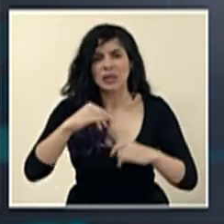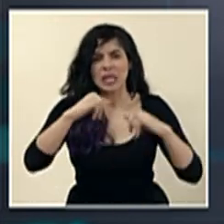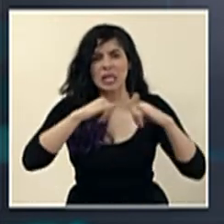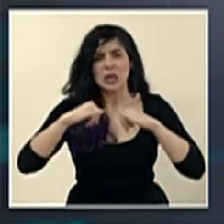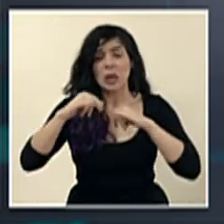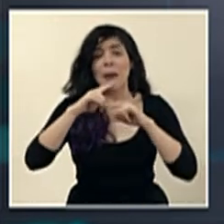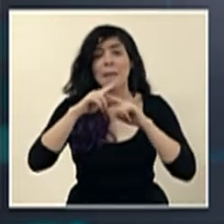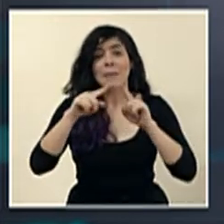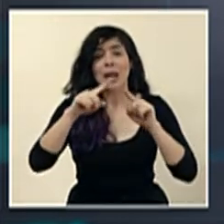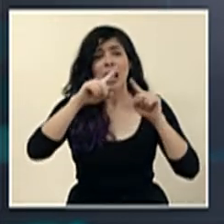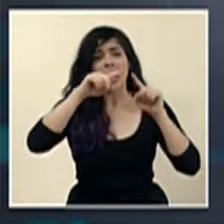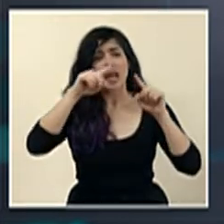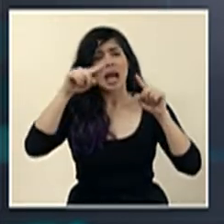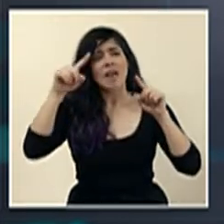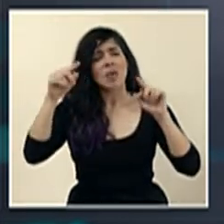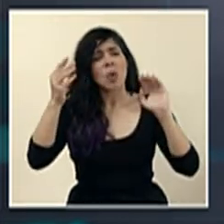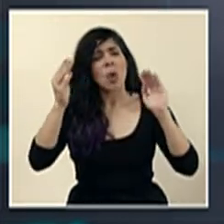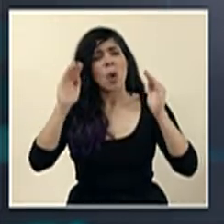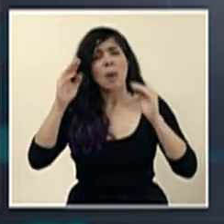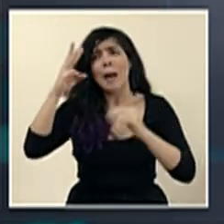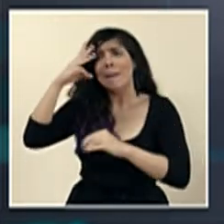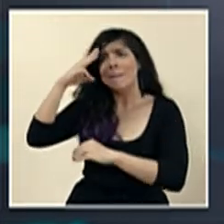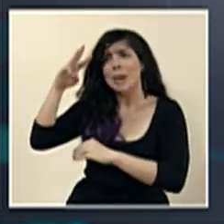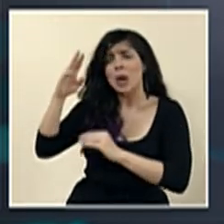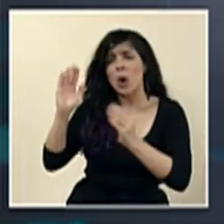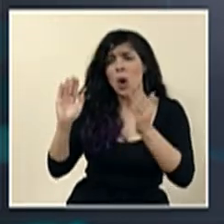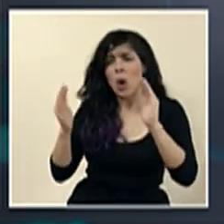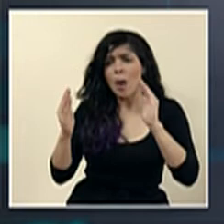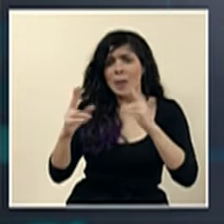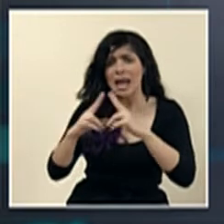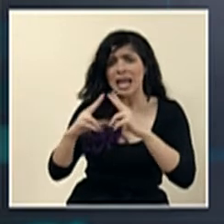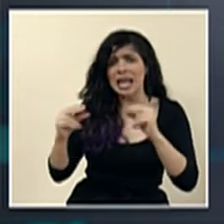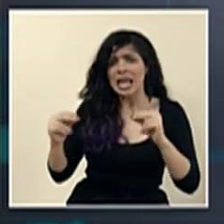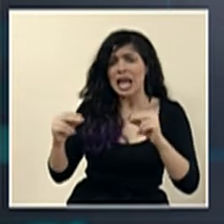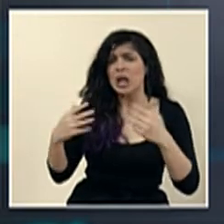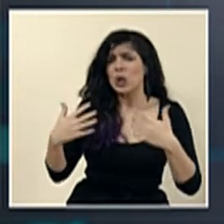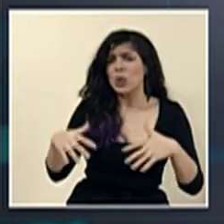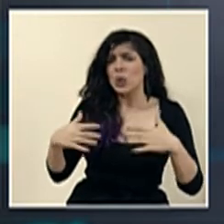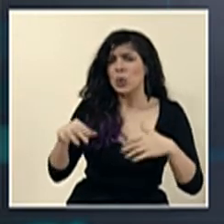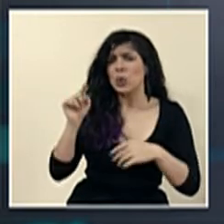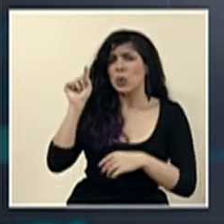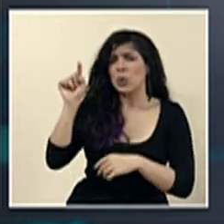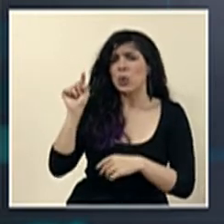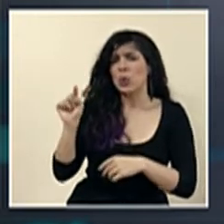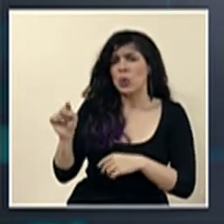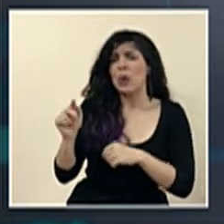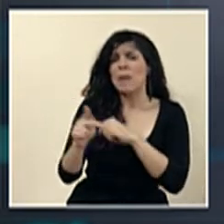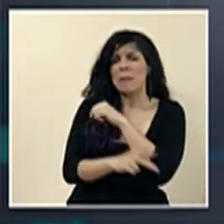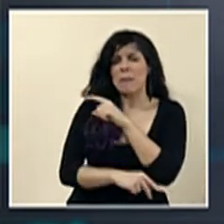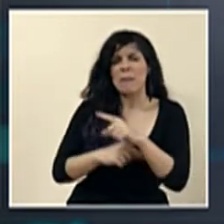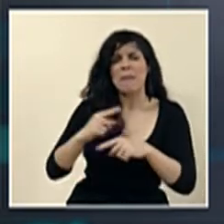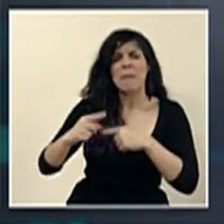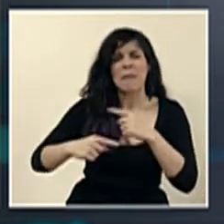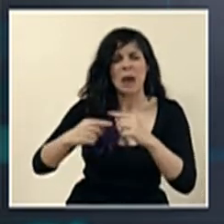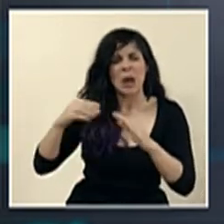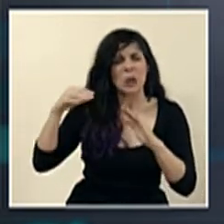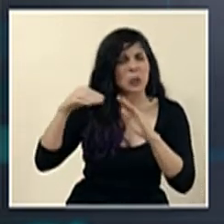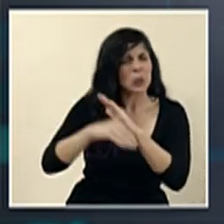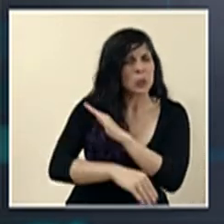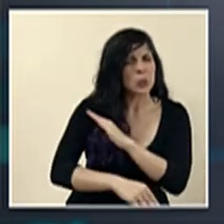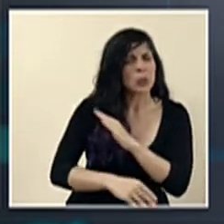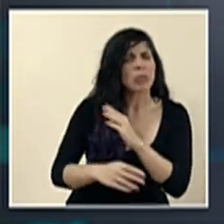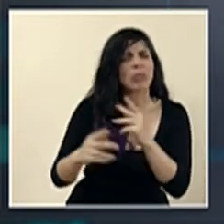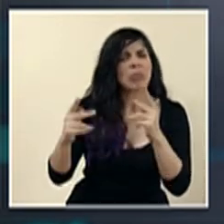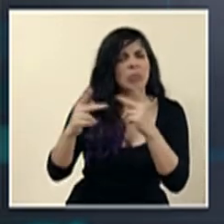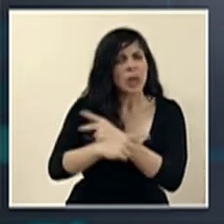viendo ese gráfico, países como México y Nicaragua, que desafortunadamente tendrán caídas todavía más